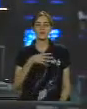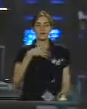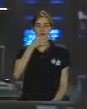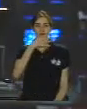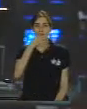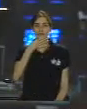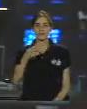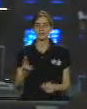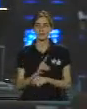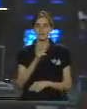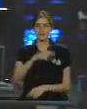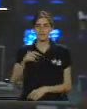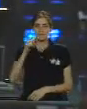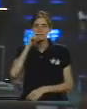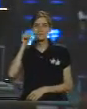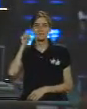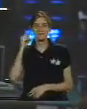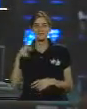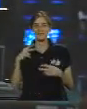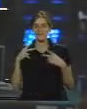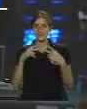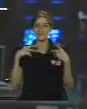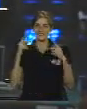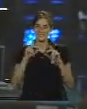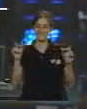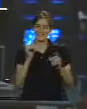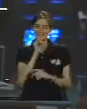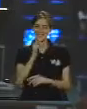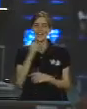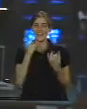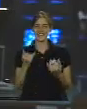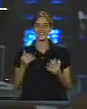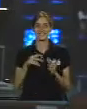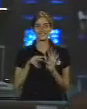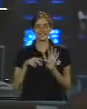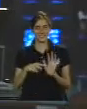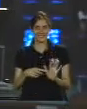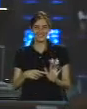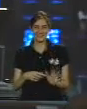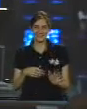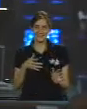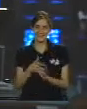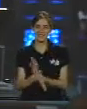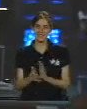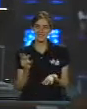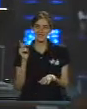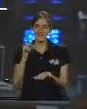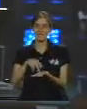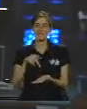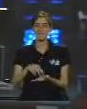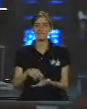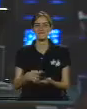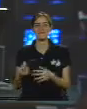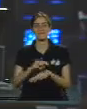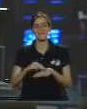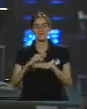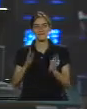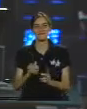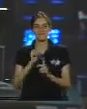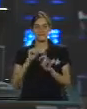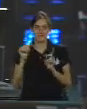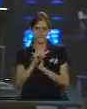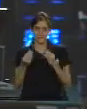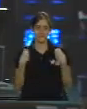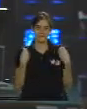Buenas tardes, usuarias y usuarios. Bienvenidos a este avance del informativo. De inmediato vamos a transmitir por ustedes parte de la entrevista que le realizaron el ministro de Hábitat y